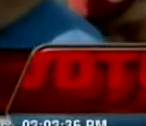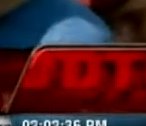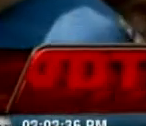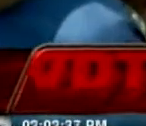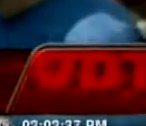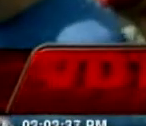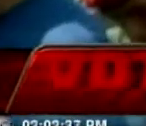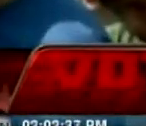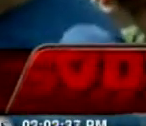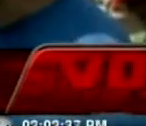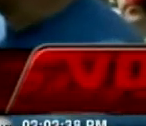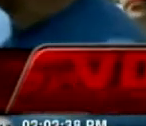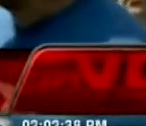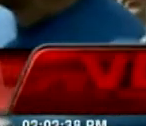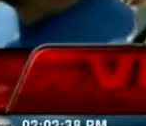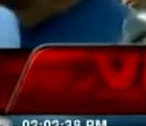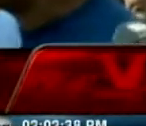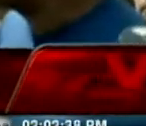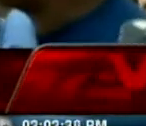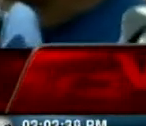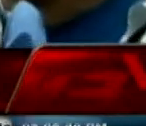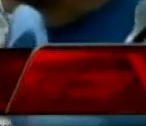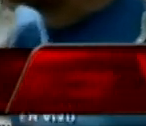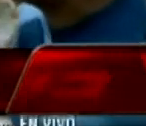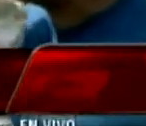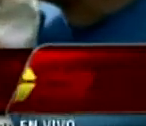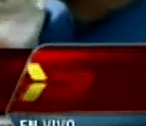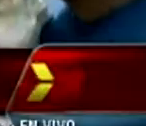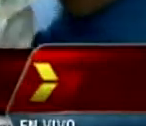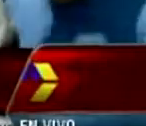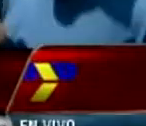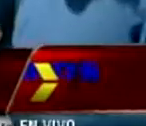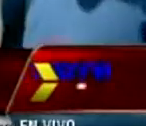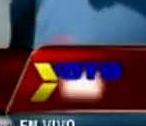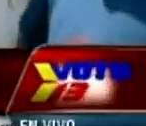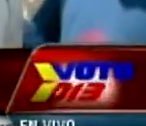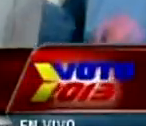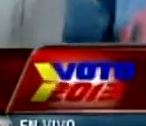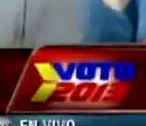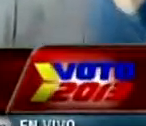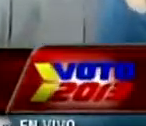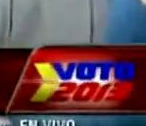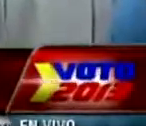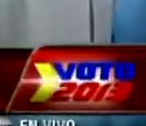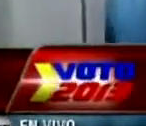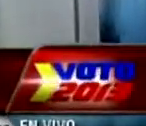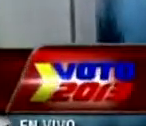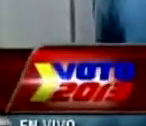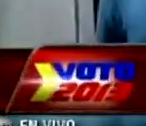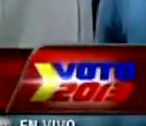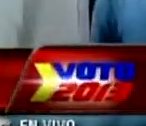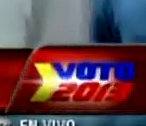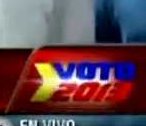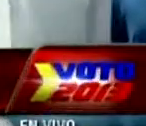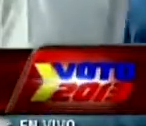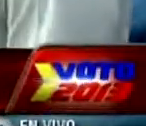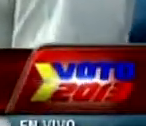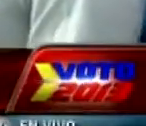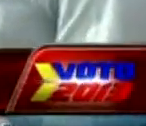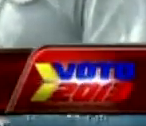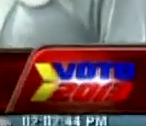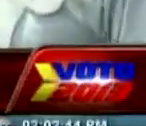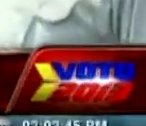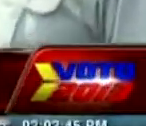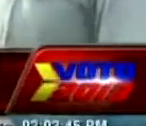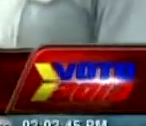República Bolivariana de Venezuela. Más de 18 millones de venezolanos están convocados el día de hoy, justamente en este centro donde votará en pocos minutos Nicolás